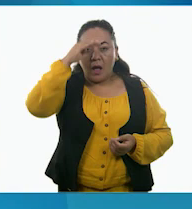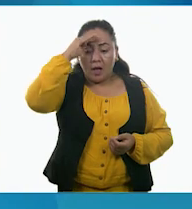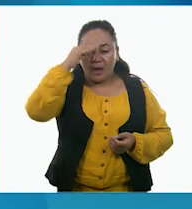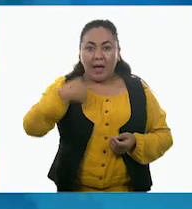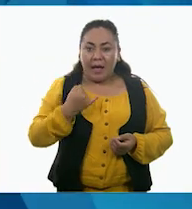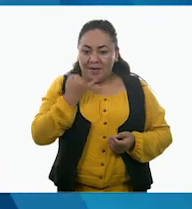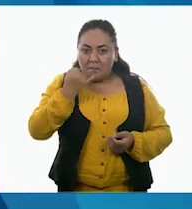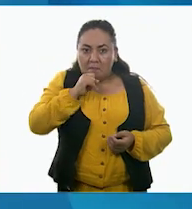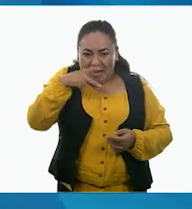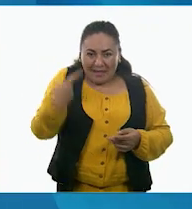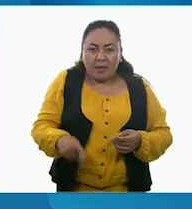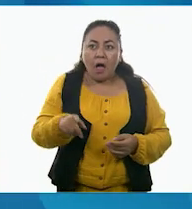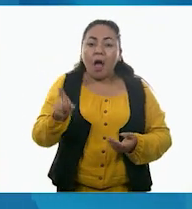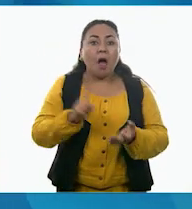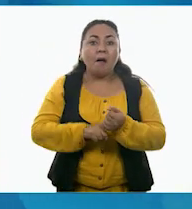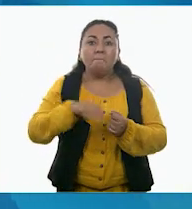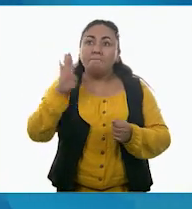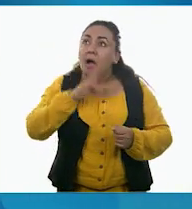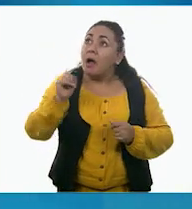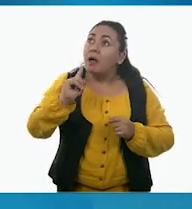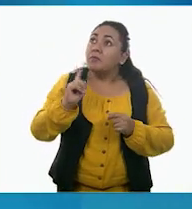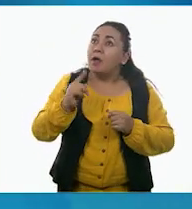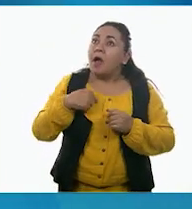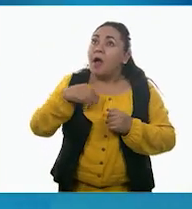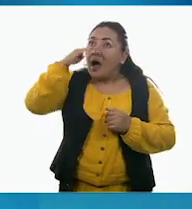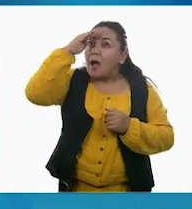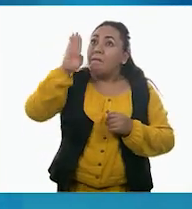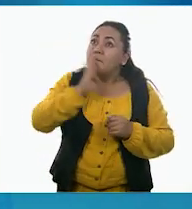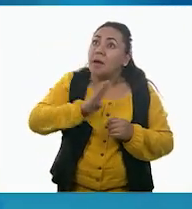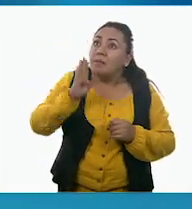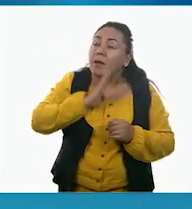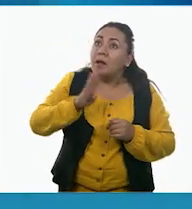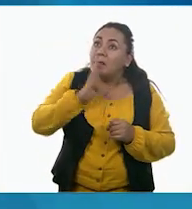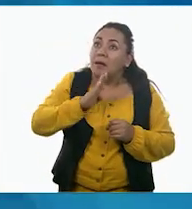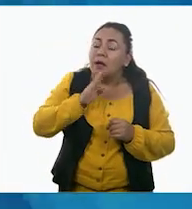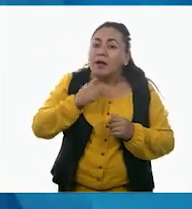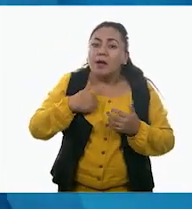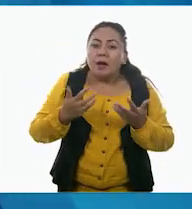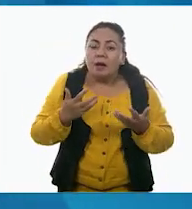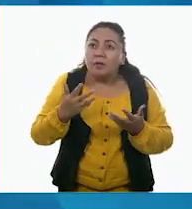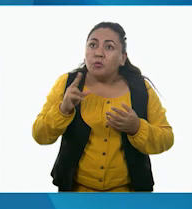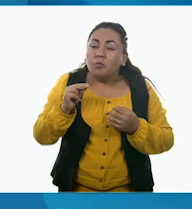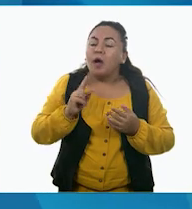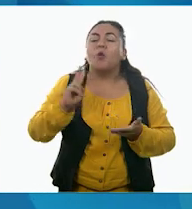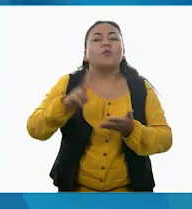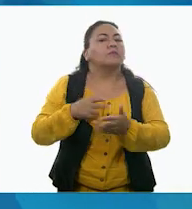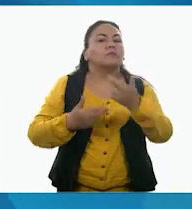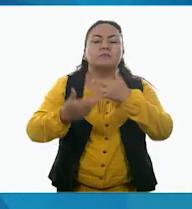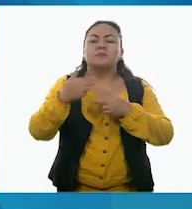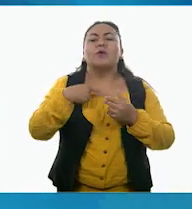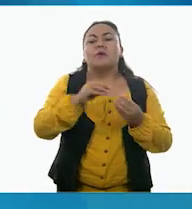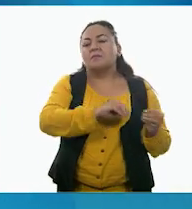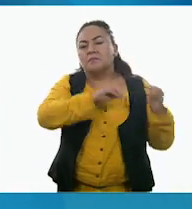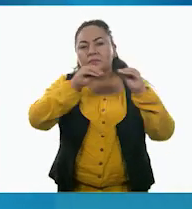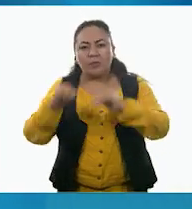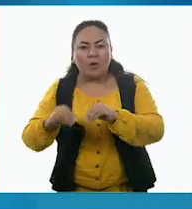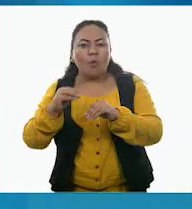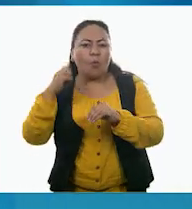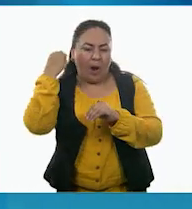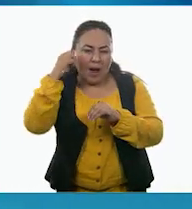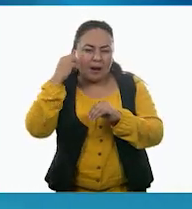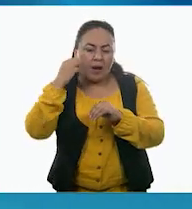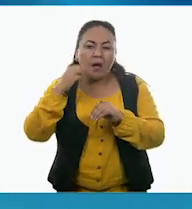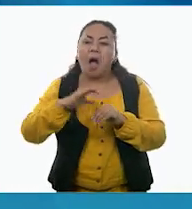lengua era hablar mal o estar en un camino mal, ¿no? Entonces, pues regresamos a Oaxaca y pues ahí